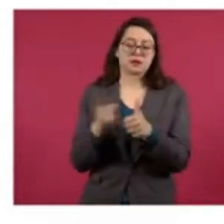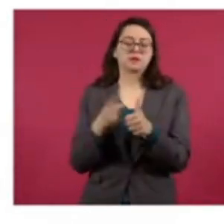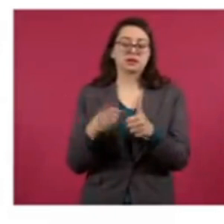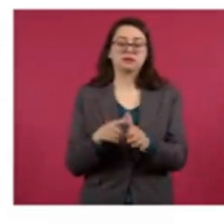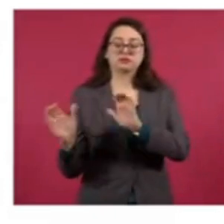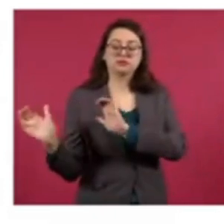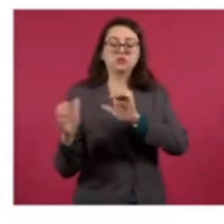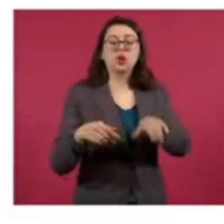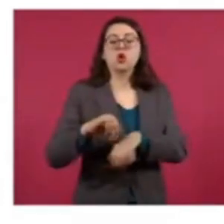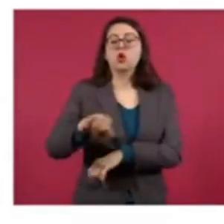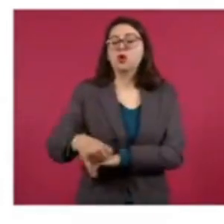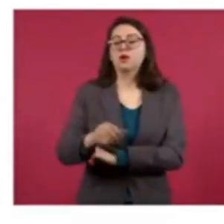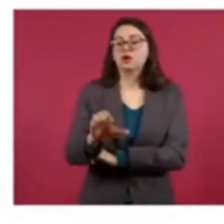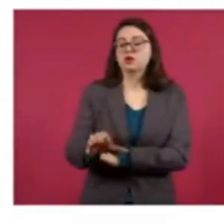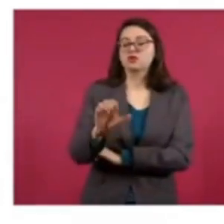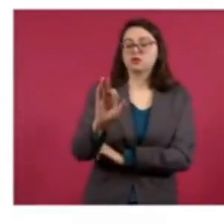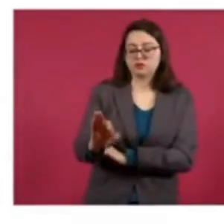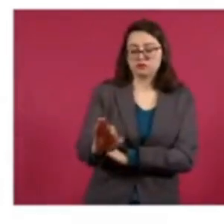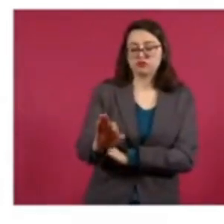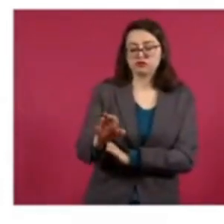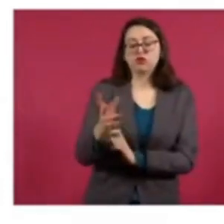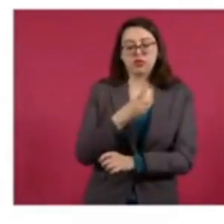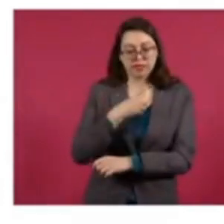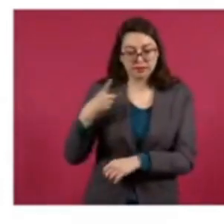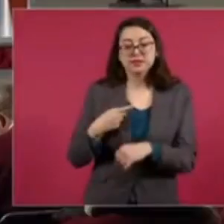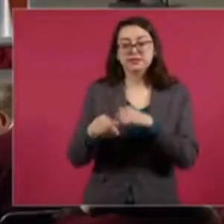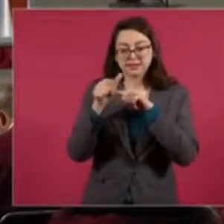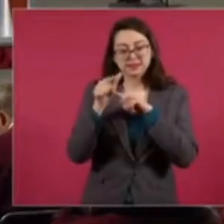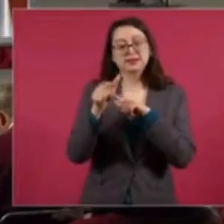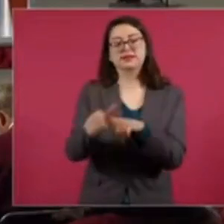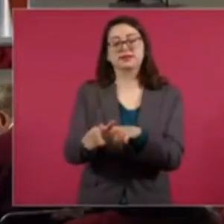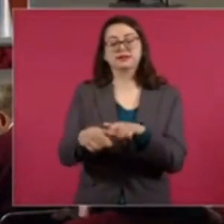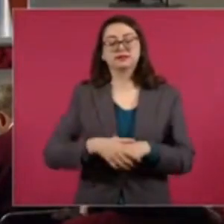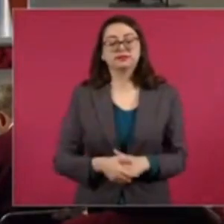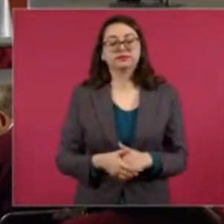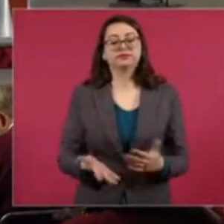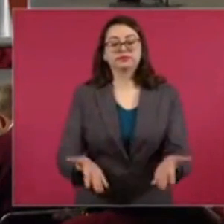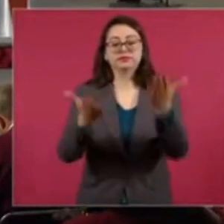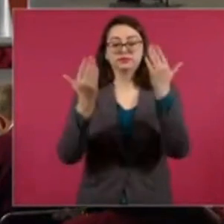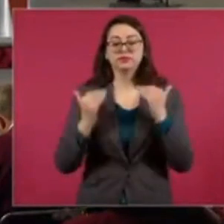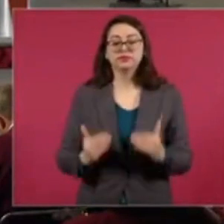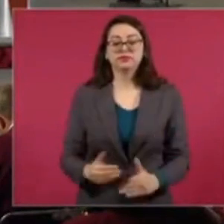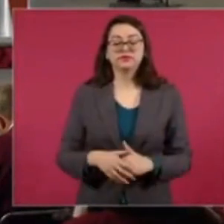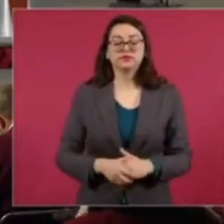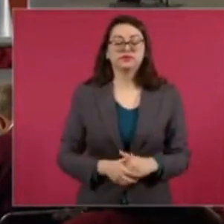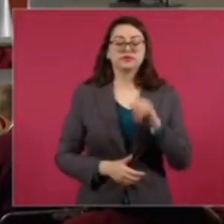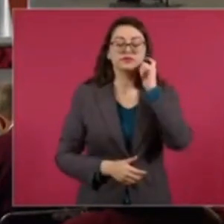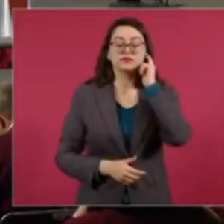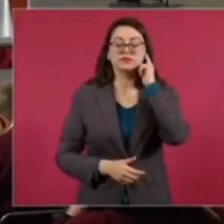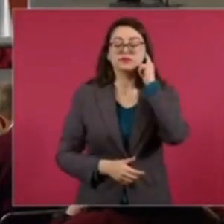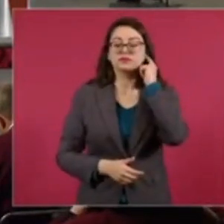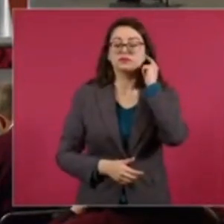elección. Esta es la participación directa de López en la elección. Y el INE, pues el INE tragando